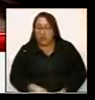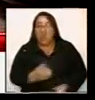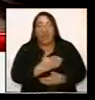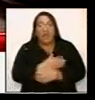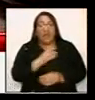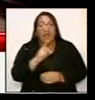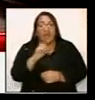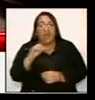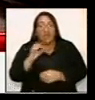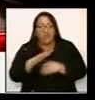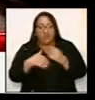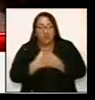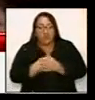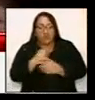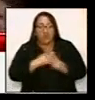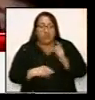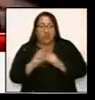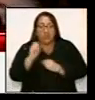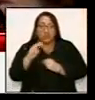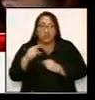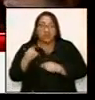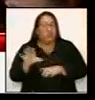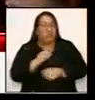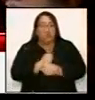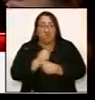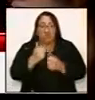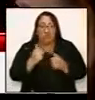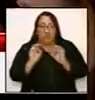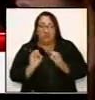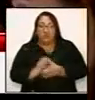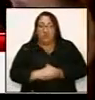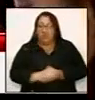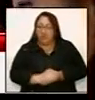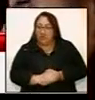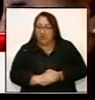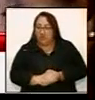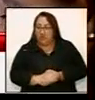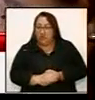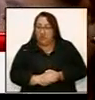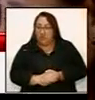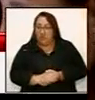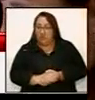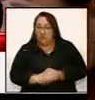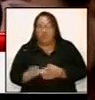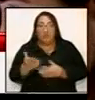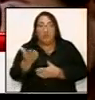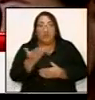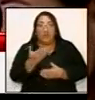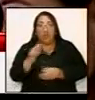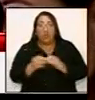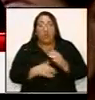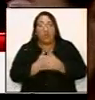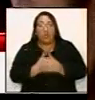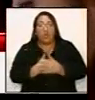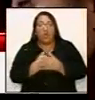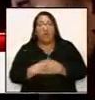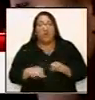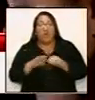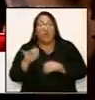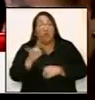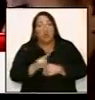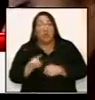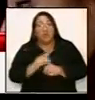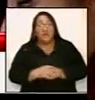en flagrancia a determinadas ONGs que no funcionaban casualmente o que no rendían cuentas de los recursos que